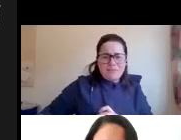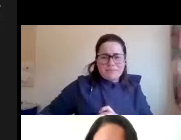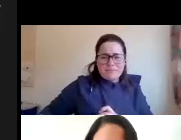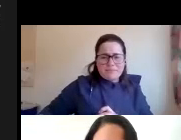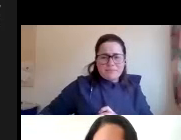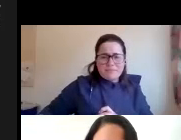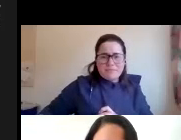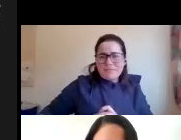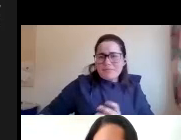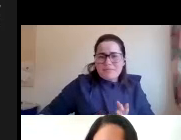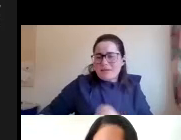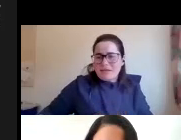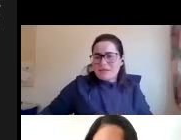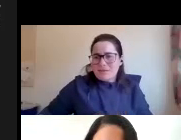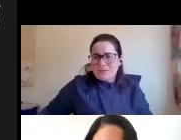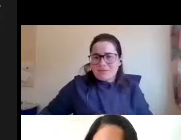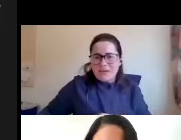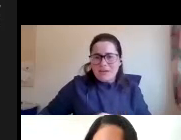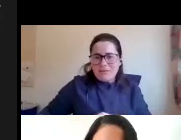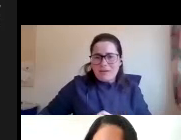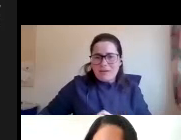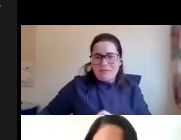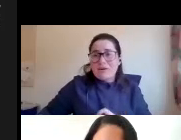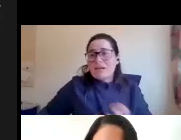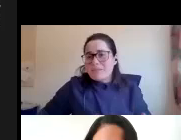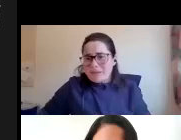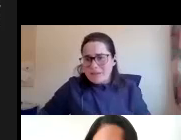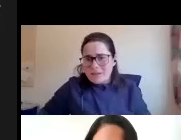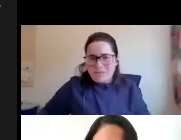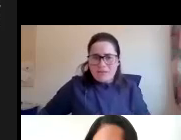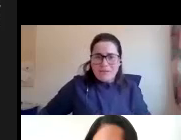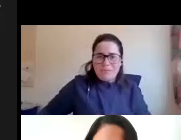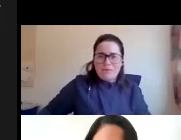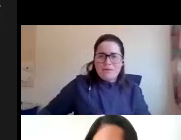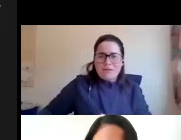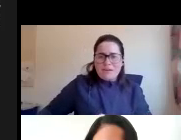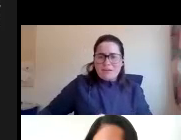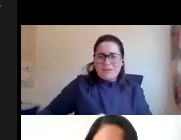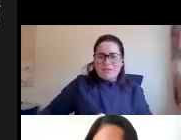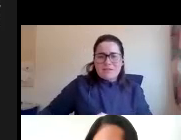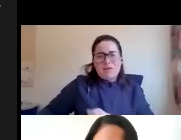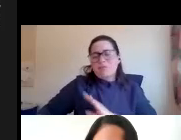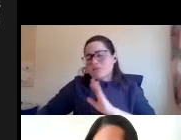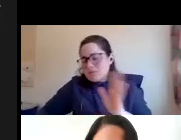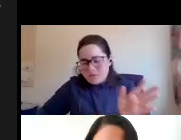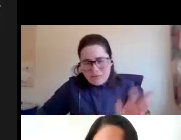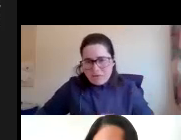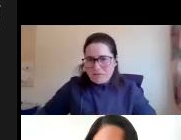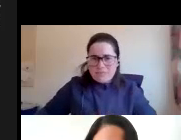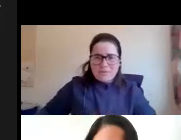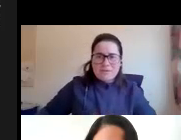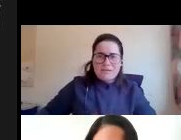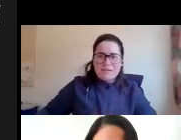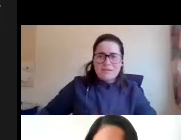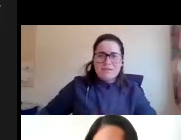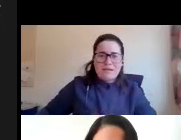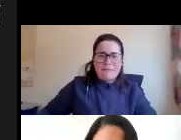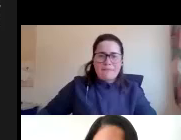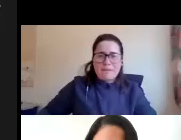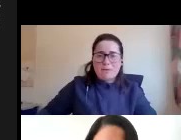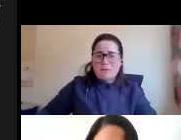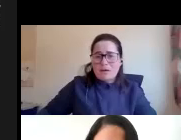visto, en una zona agrícola con alta pendiente, por ejemplo. Entonces hay un montón de formas, pero este